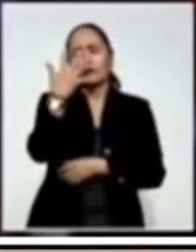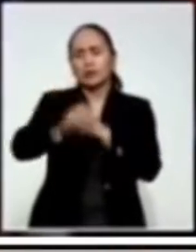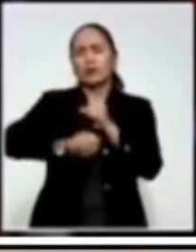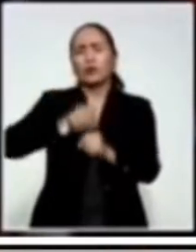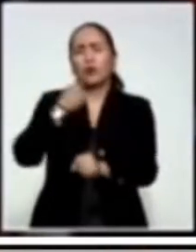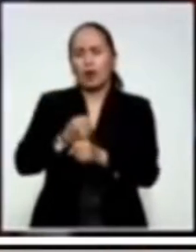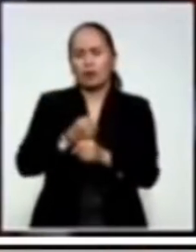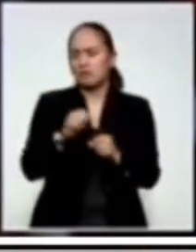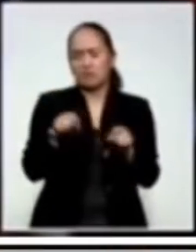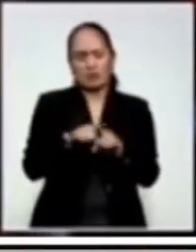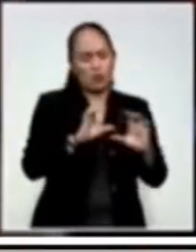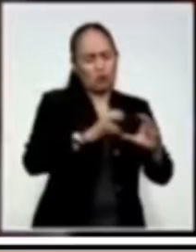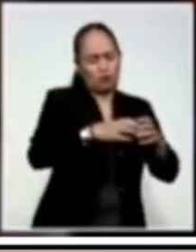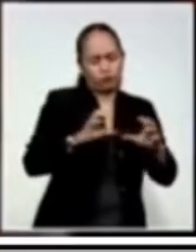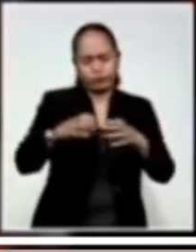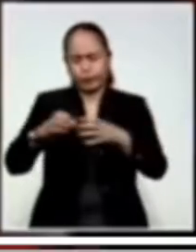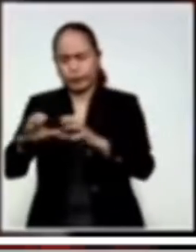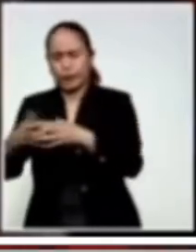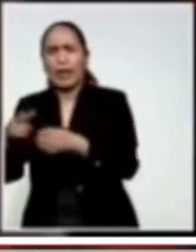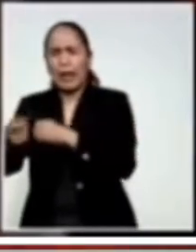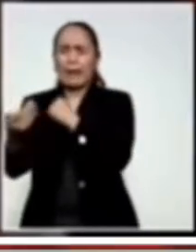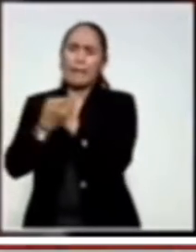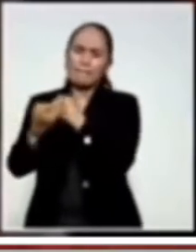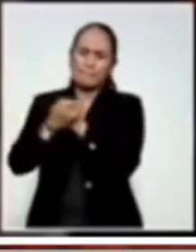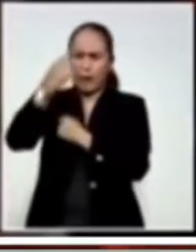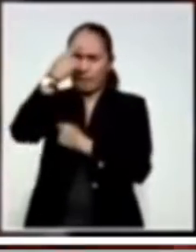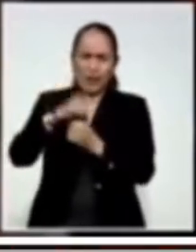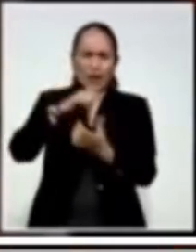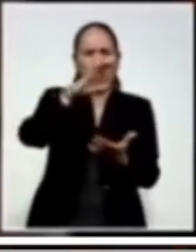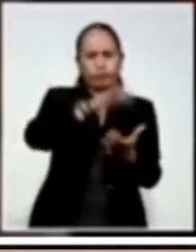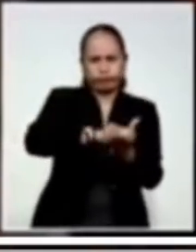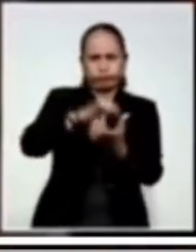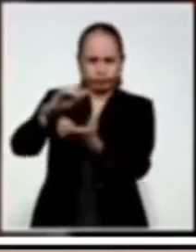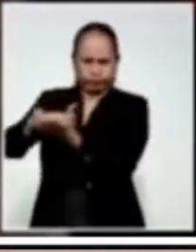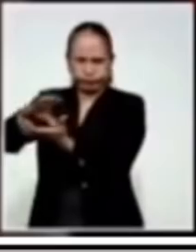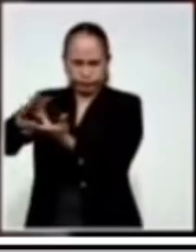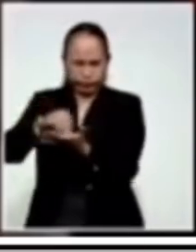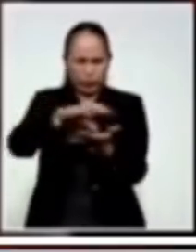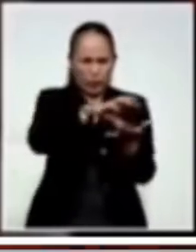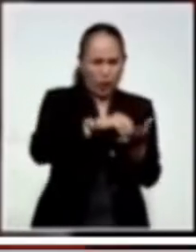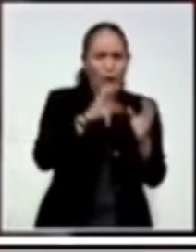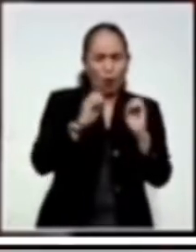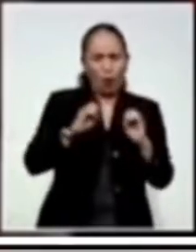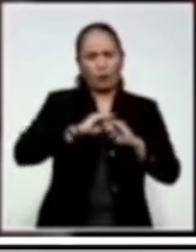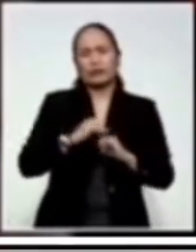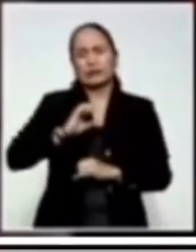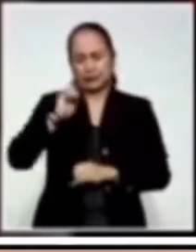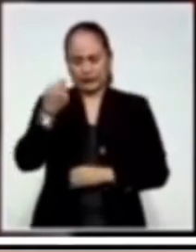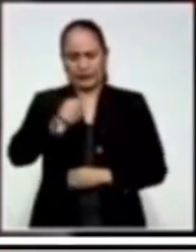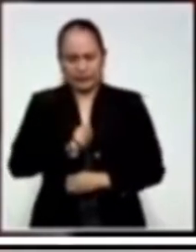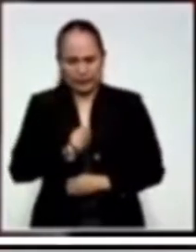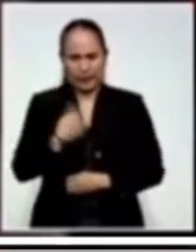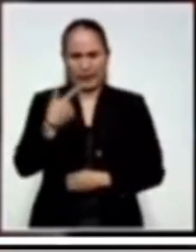otras comunidades, interponiendo amparos para el derecho del matrimonio igualitario y del cambio de identidad, el reconocimiento de identidad de